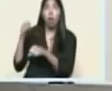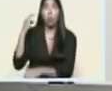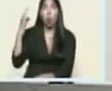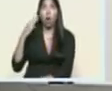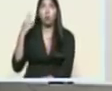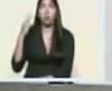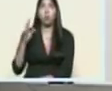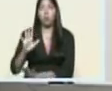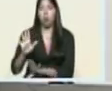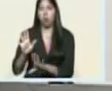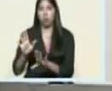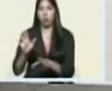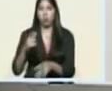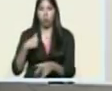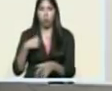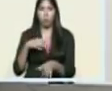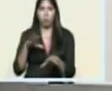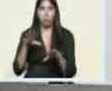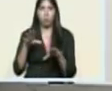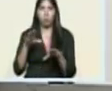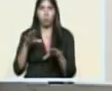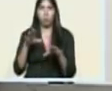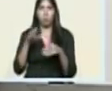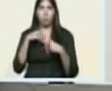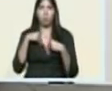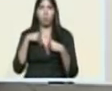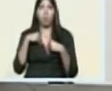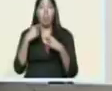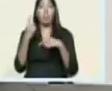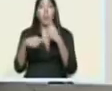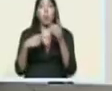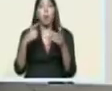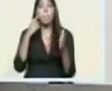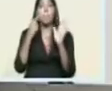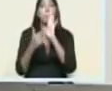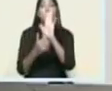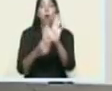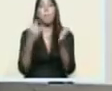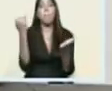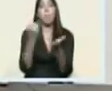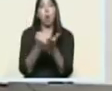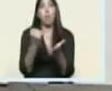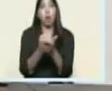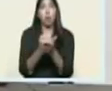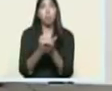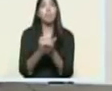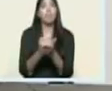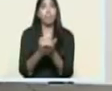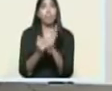No voy a decir más, pero las pruebas aparecerán.